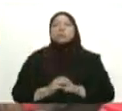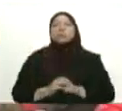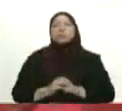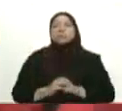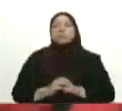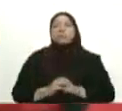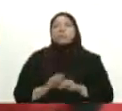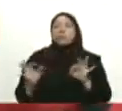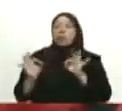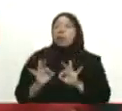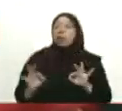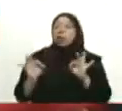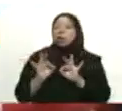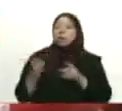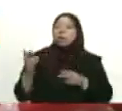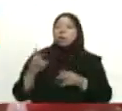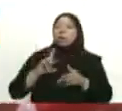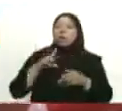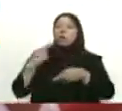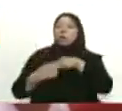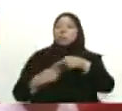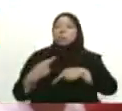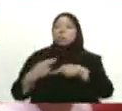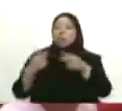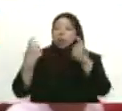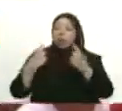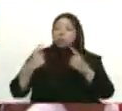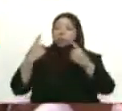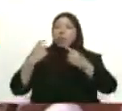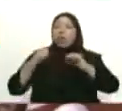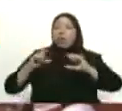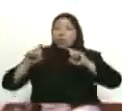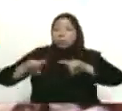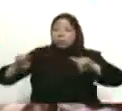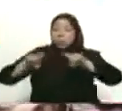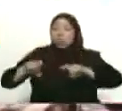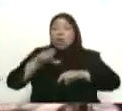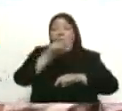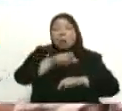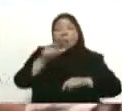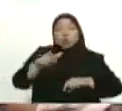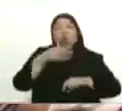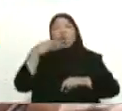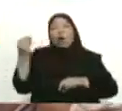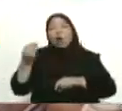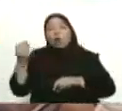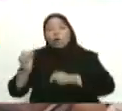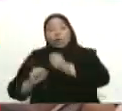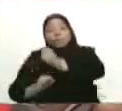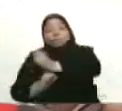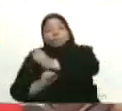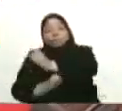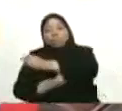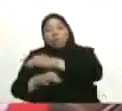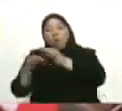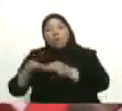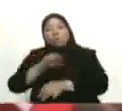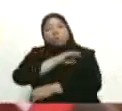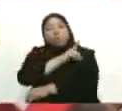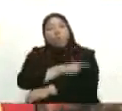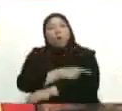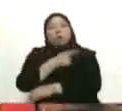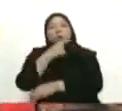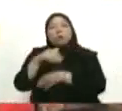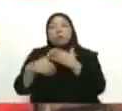que no haya vuelta atrás hay que formar las bases desde ahora miren aquí mismo yo le contaba algunos compañeros